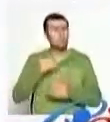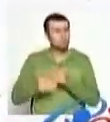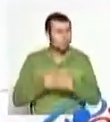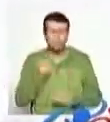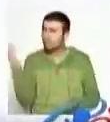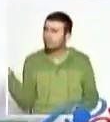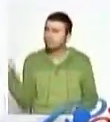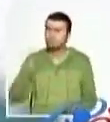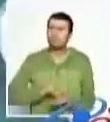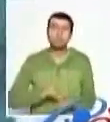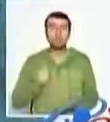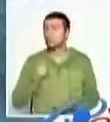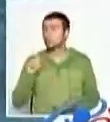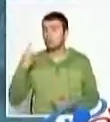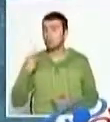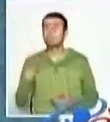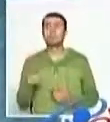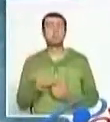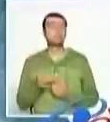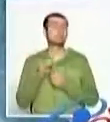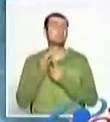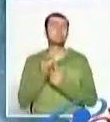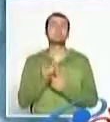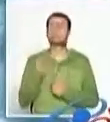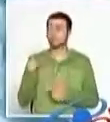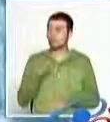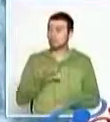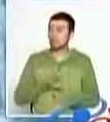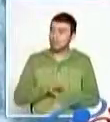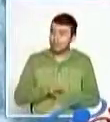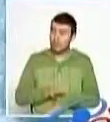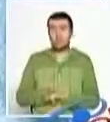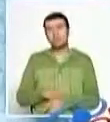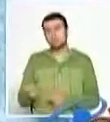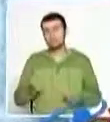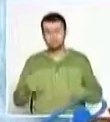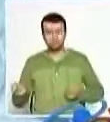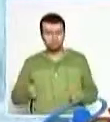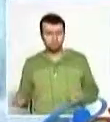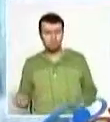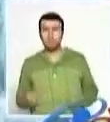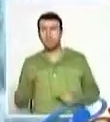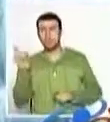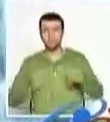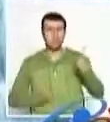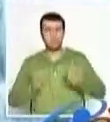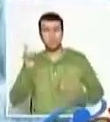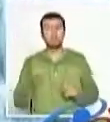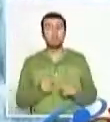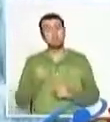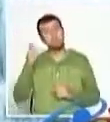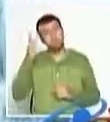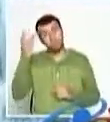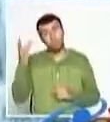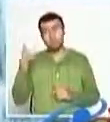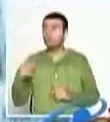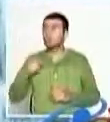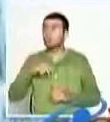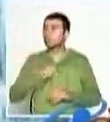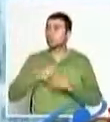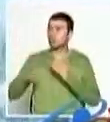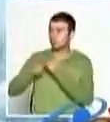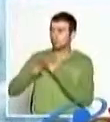tuve que hacer fue hacer una especialización en medicina biológica. ¿Y por qué razón? Porque teníamos que hablar el mismo idioma,